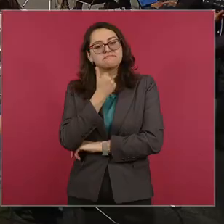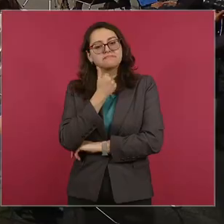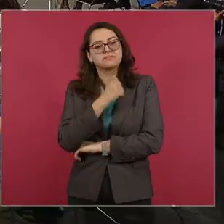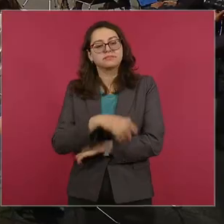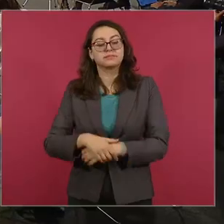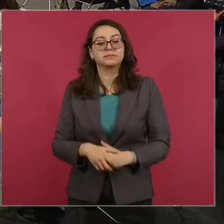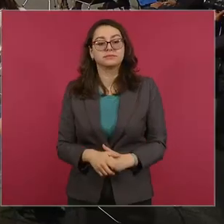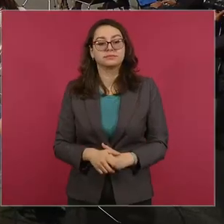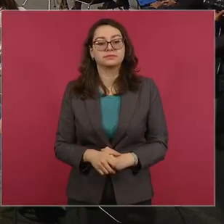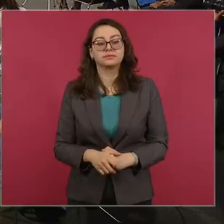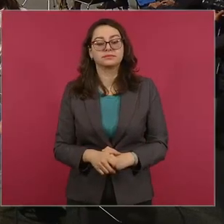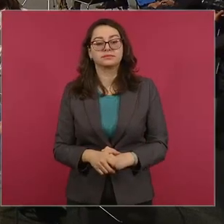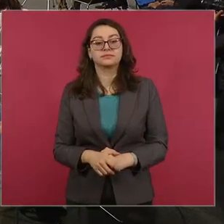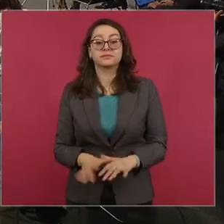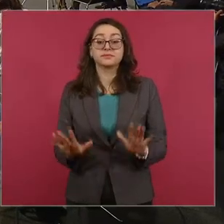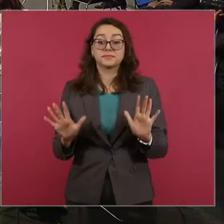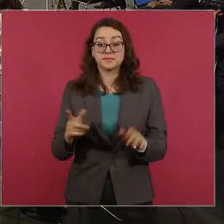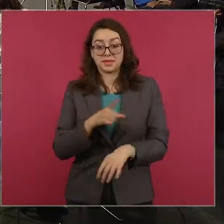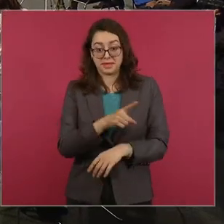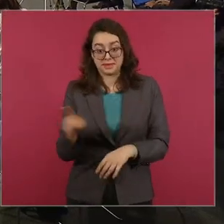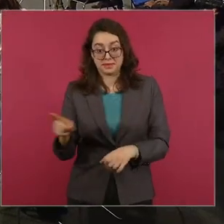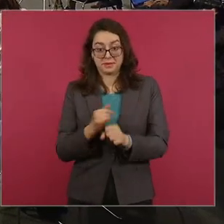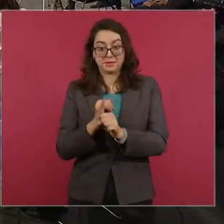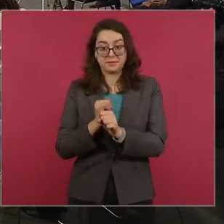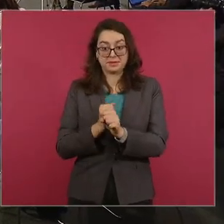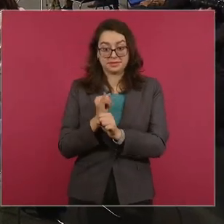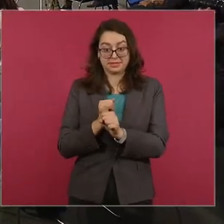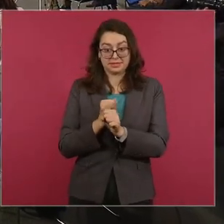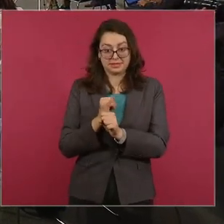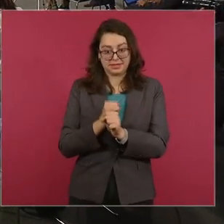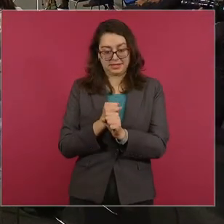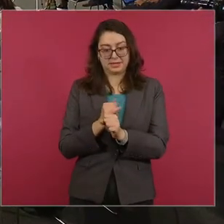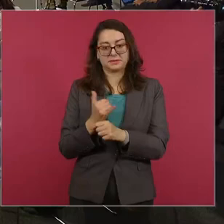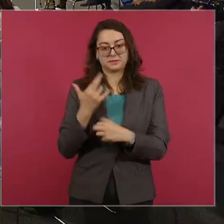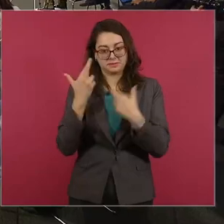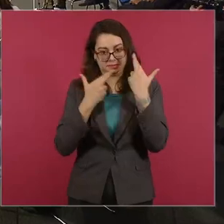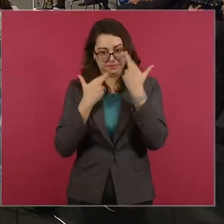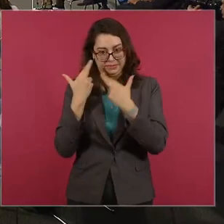bueno queda de tarea para el análisis